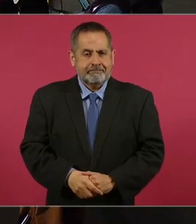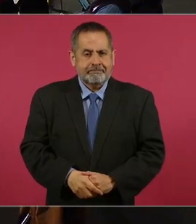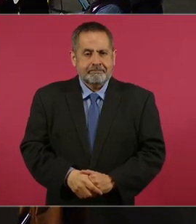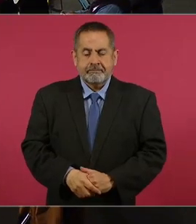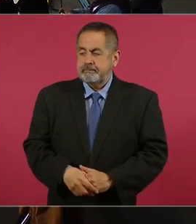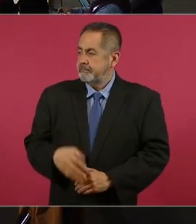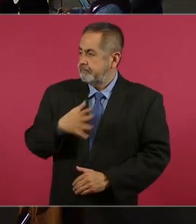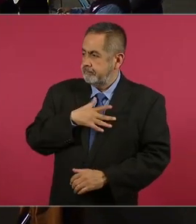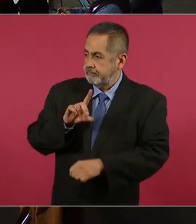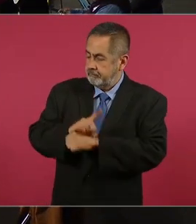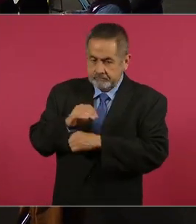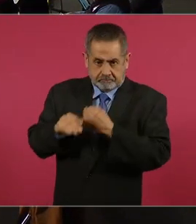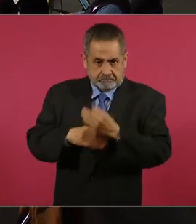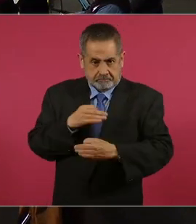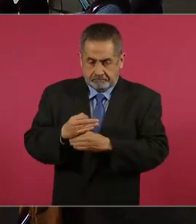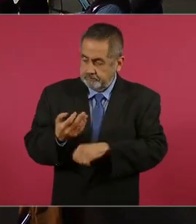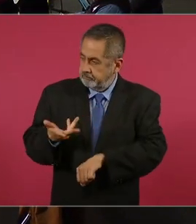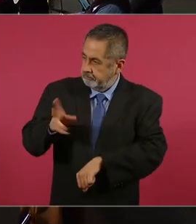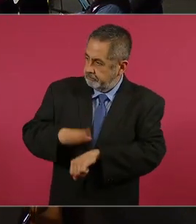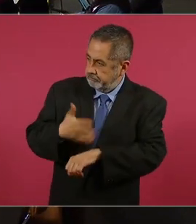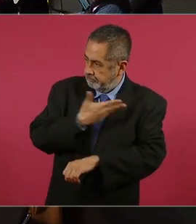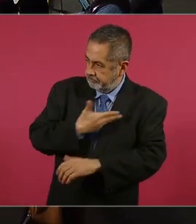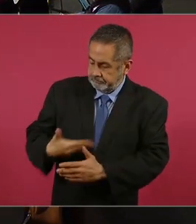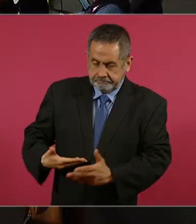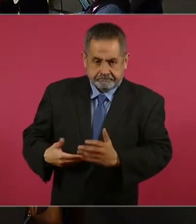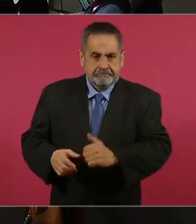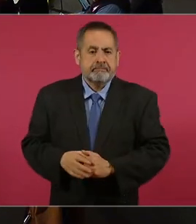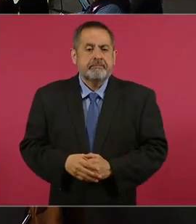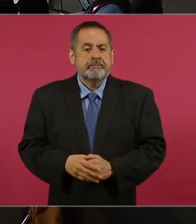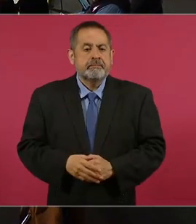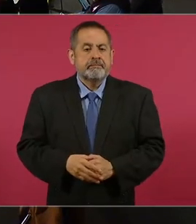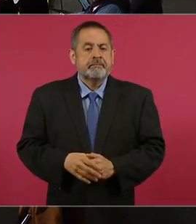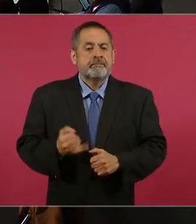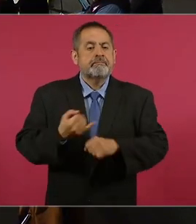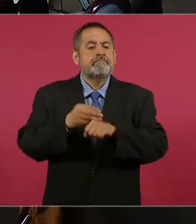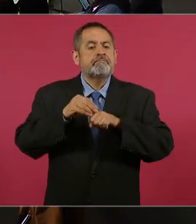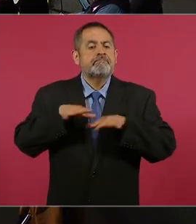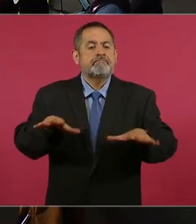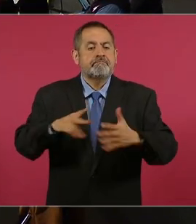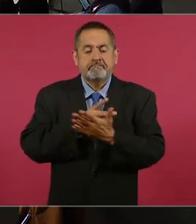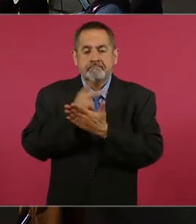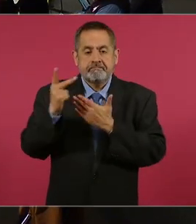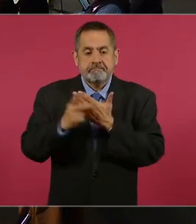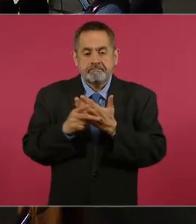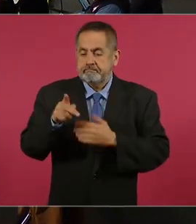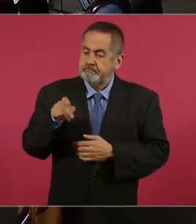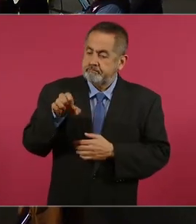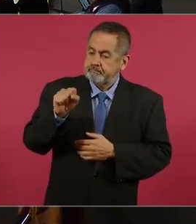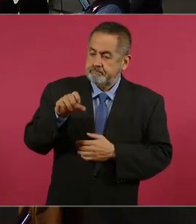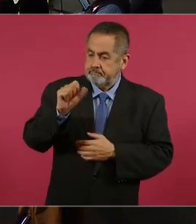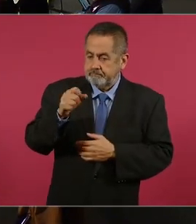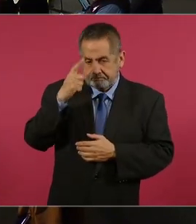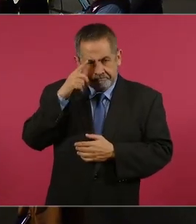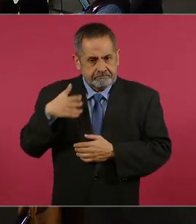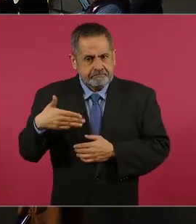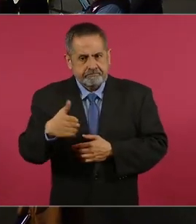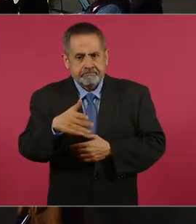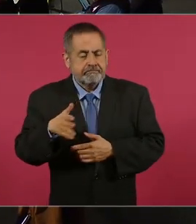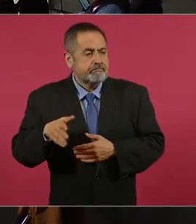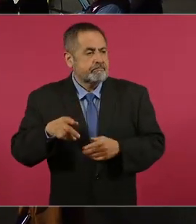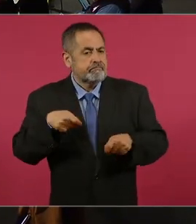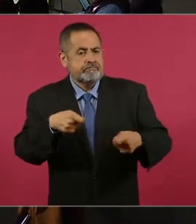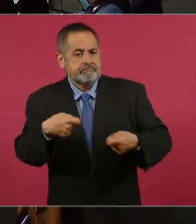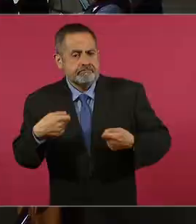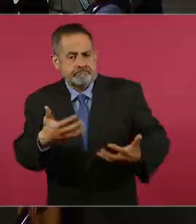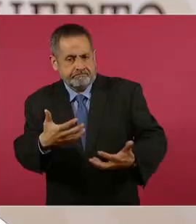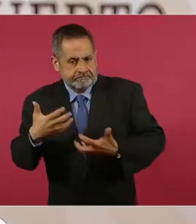Buenos días a todos. Con permiso, señor presidente. Informarle el programa Bien Pesca, que es para pescadores y acuicultores de México. Este